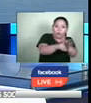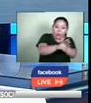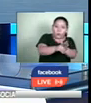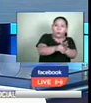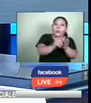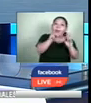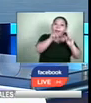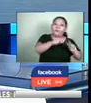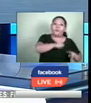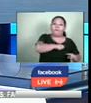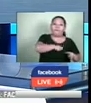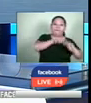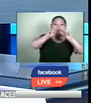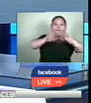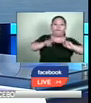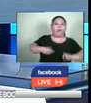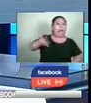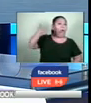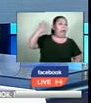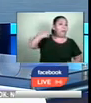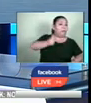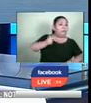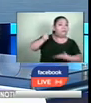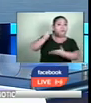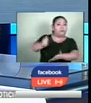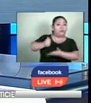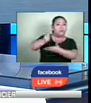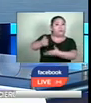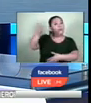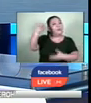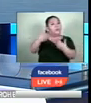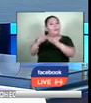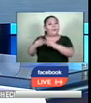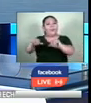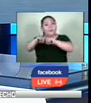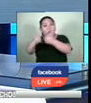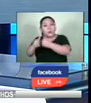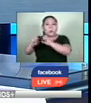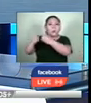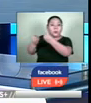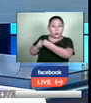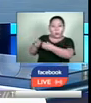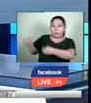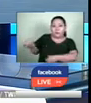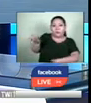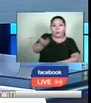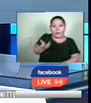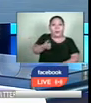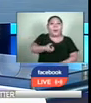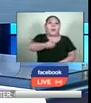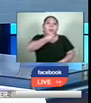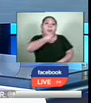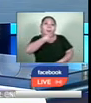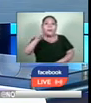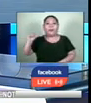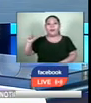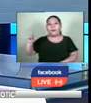que investiga la entrega de fondos públicos a organizaciones no gubernamentales. El periodista Aldair Tadeo nos